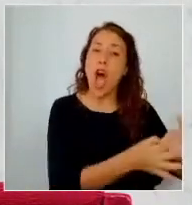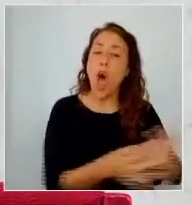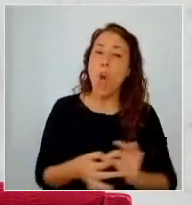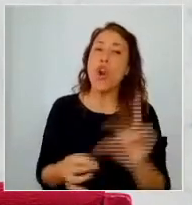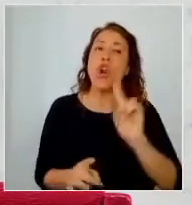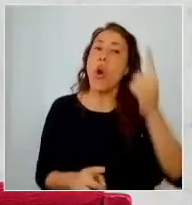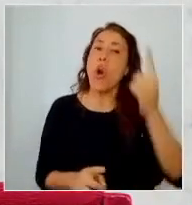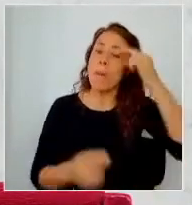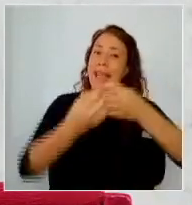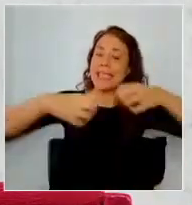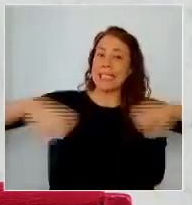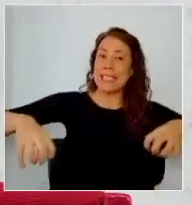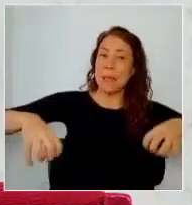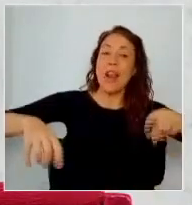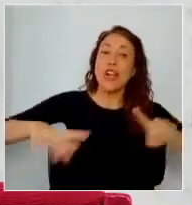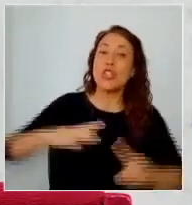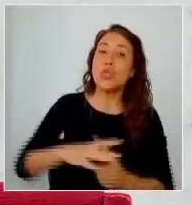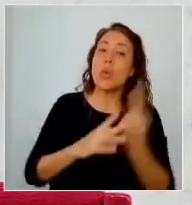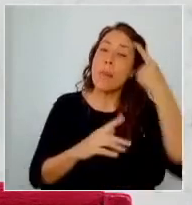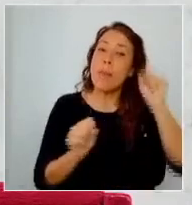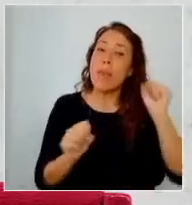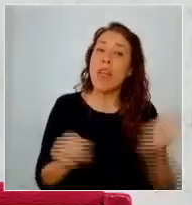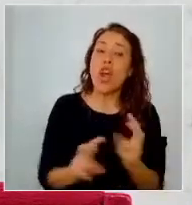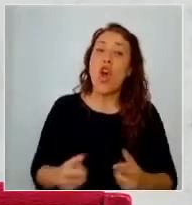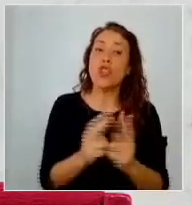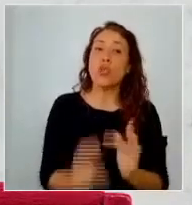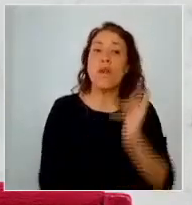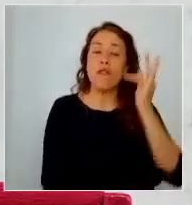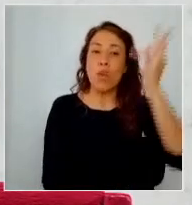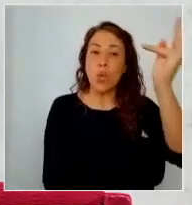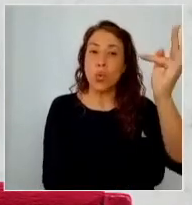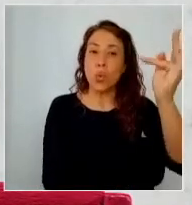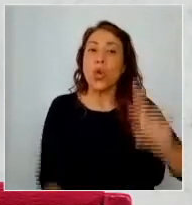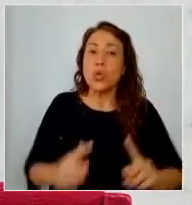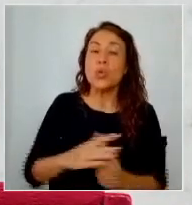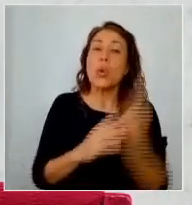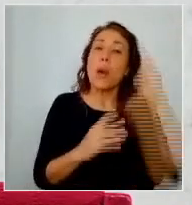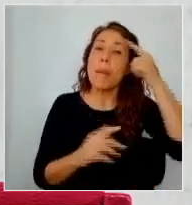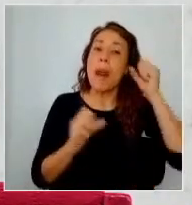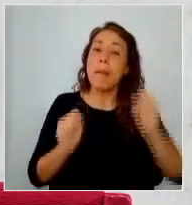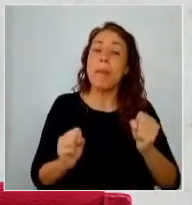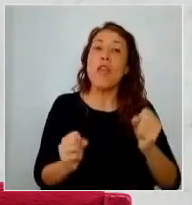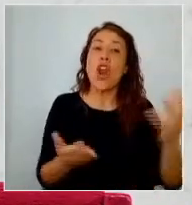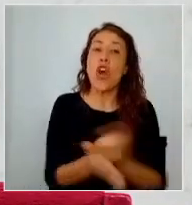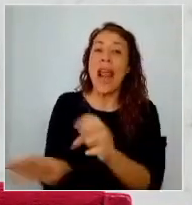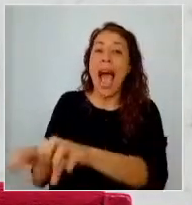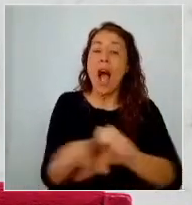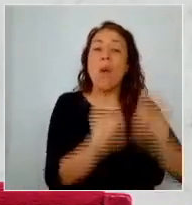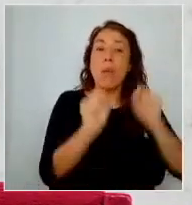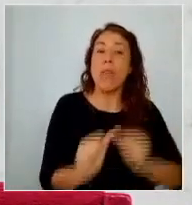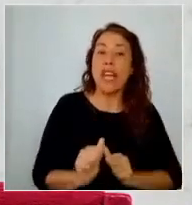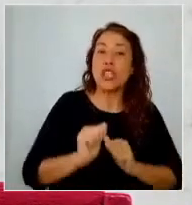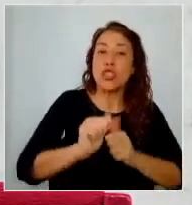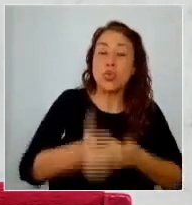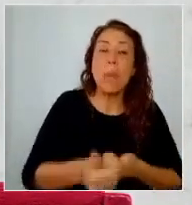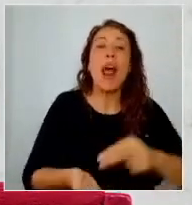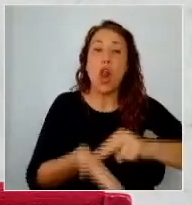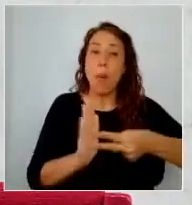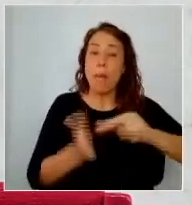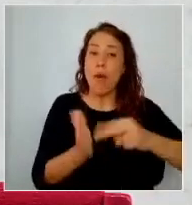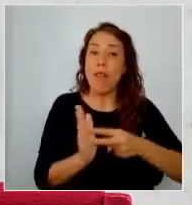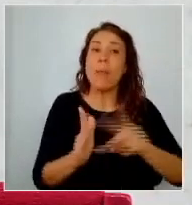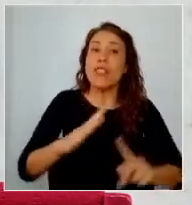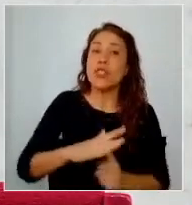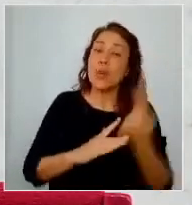nace para construir futuro nace para encontrar acuerdos que logren superar nuestros problemas nace para